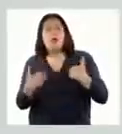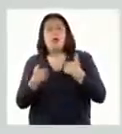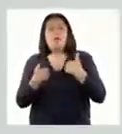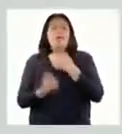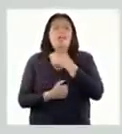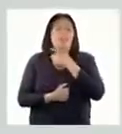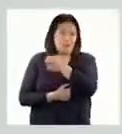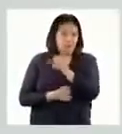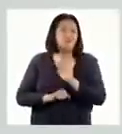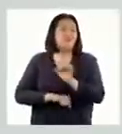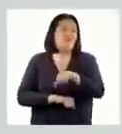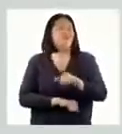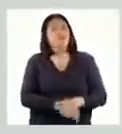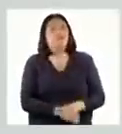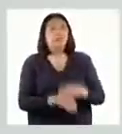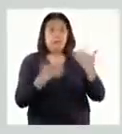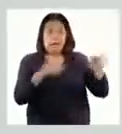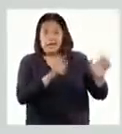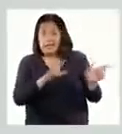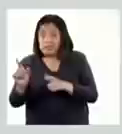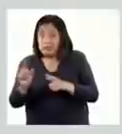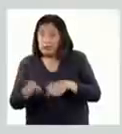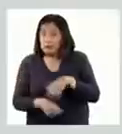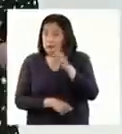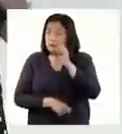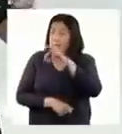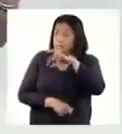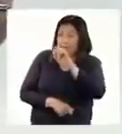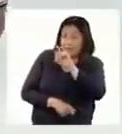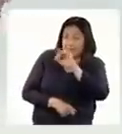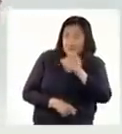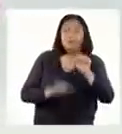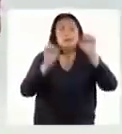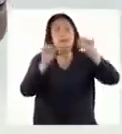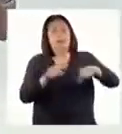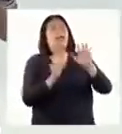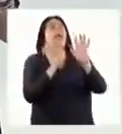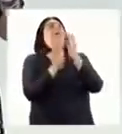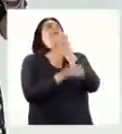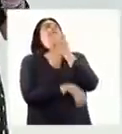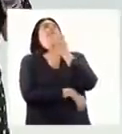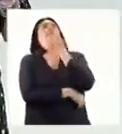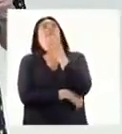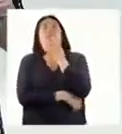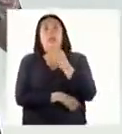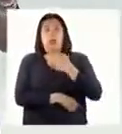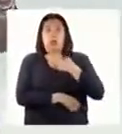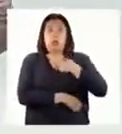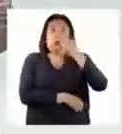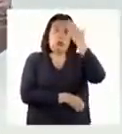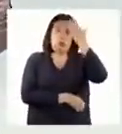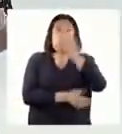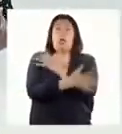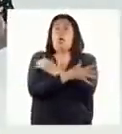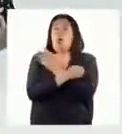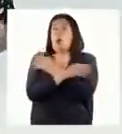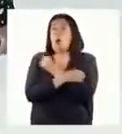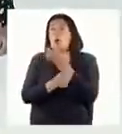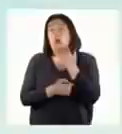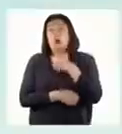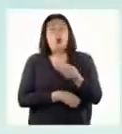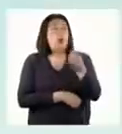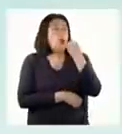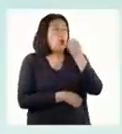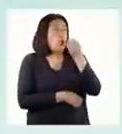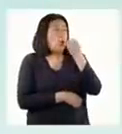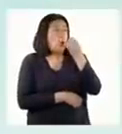animales favoritos. ¿Estás lista, Patricia? Sí. A ver, yo sé que el oso de anteojos es